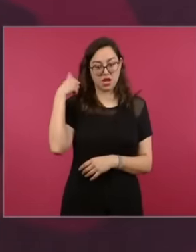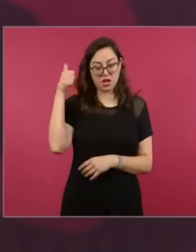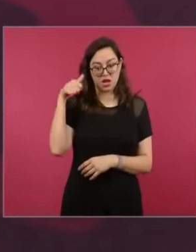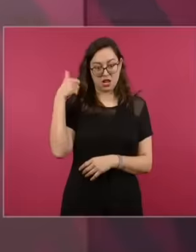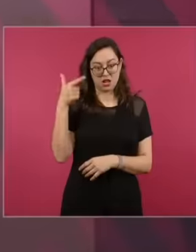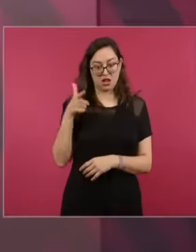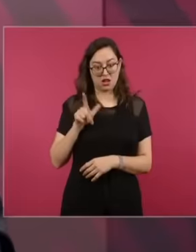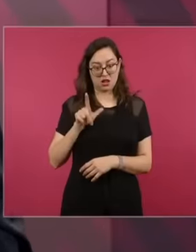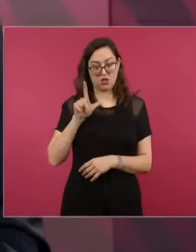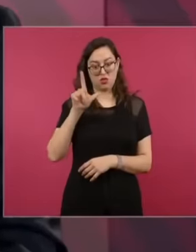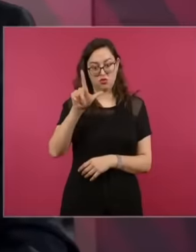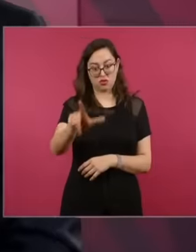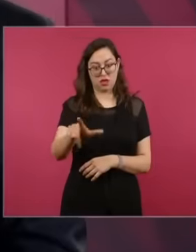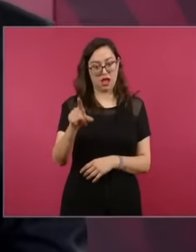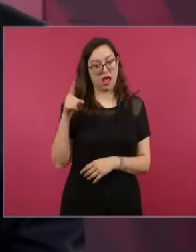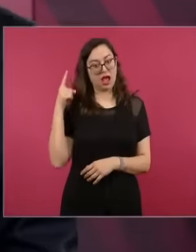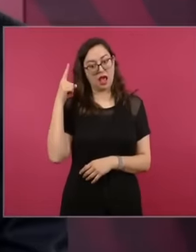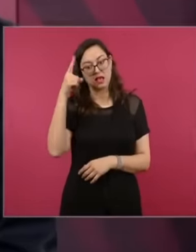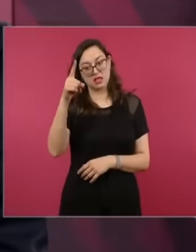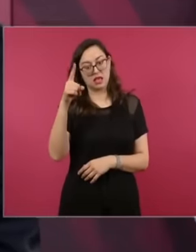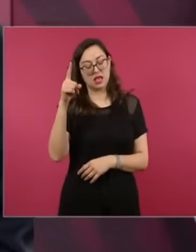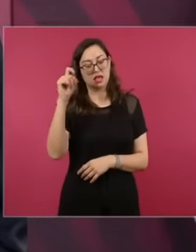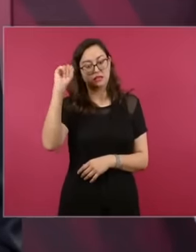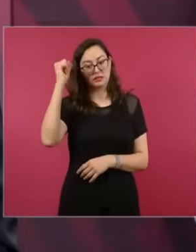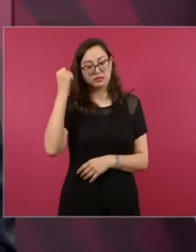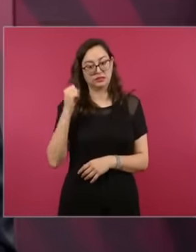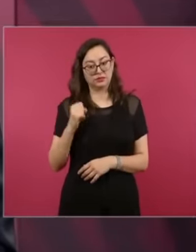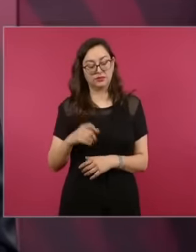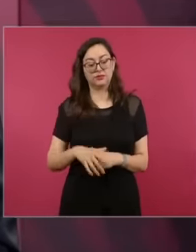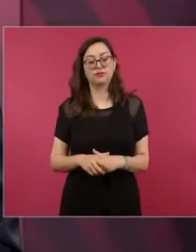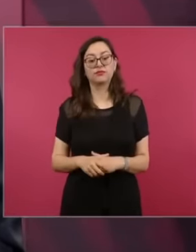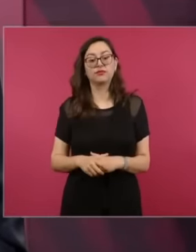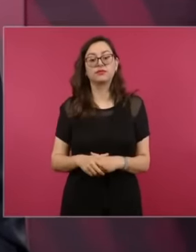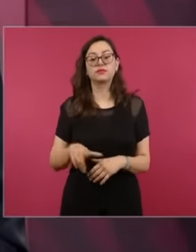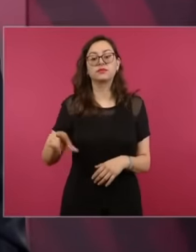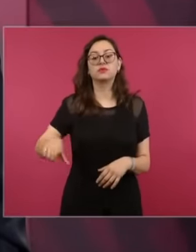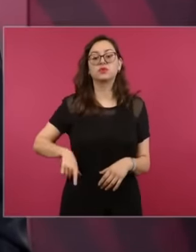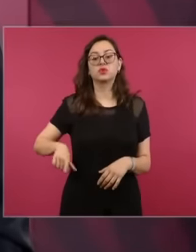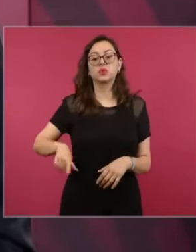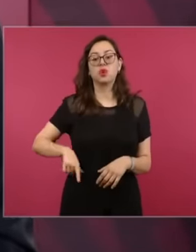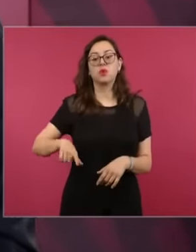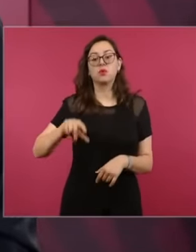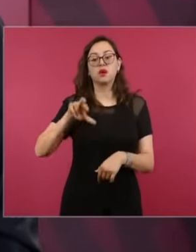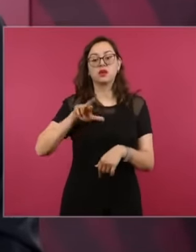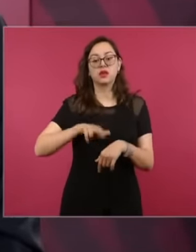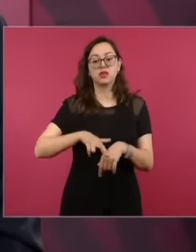en Sinaloa. El gobernador Rocha nos invitó,